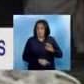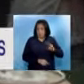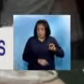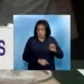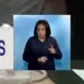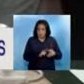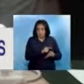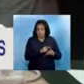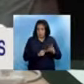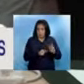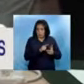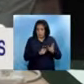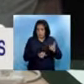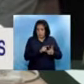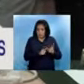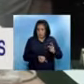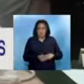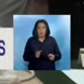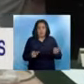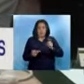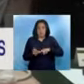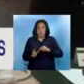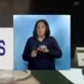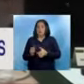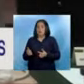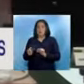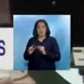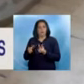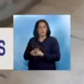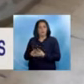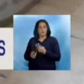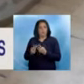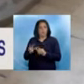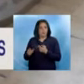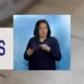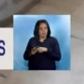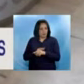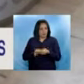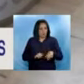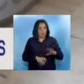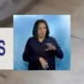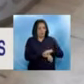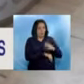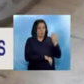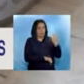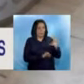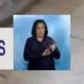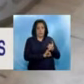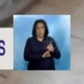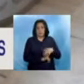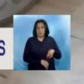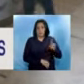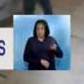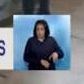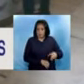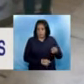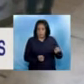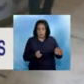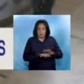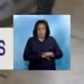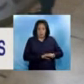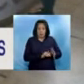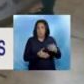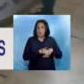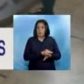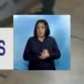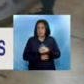quienes integrarían la banda Las Visitadoras del Crimen. Ellas fueron detenidas el último sábado en el RIMAC cuando planeaban ingresar